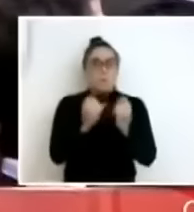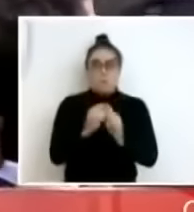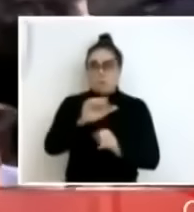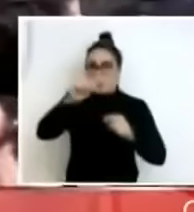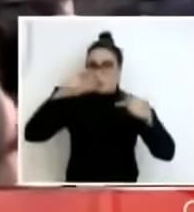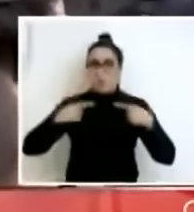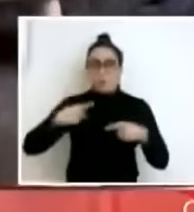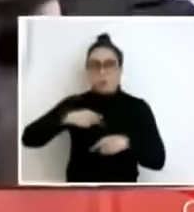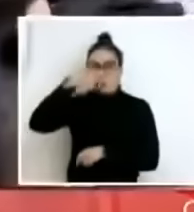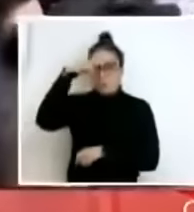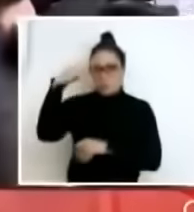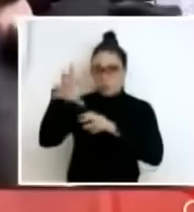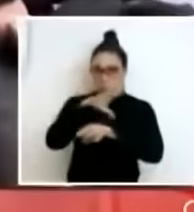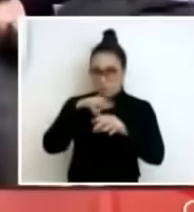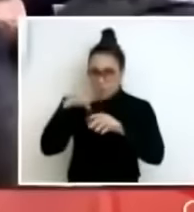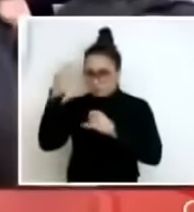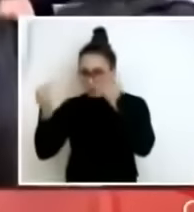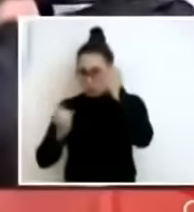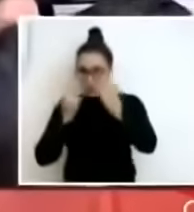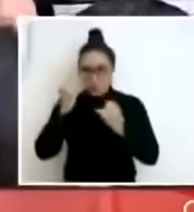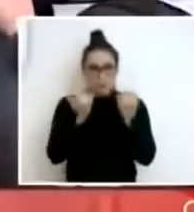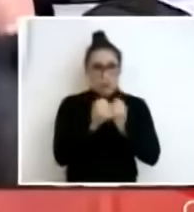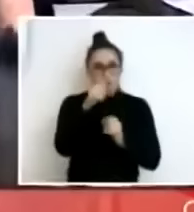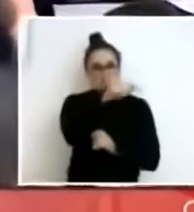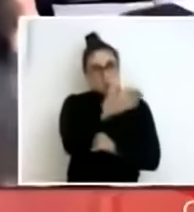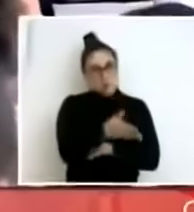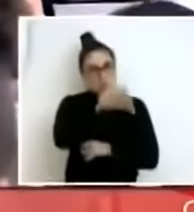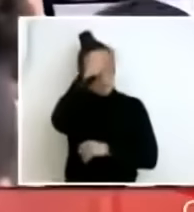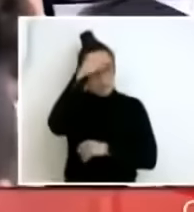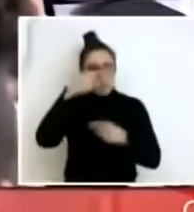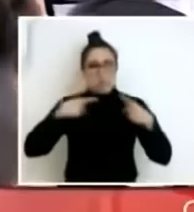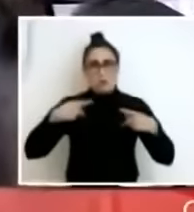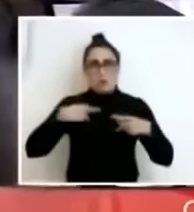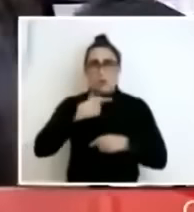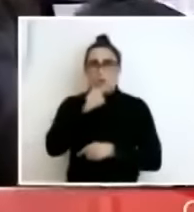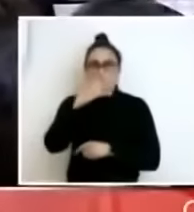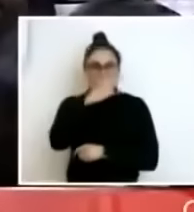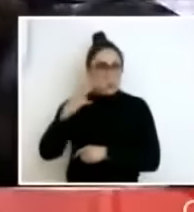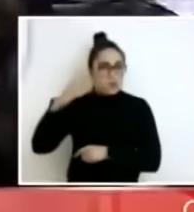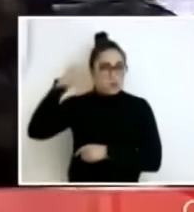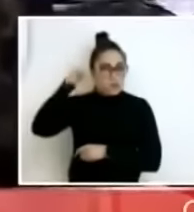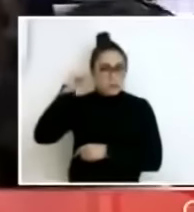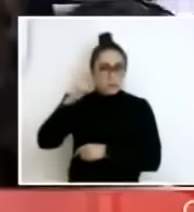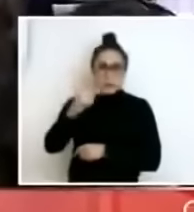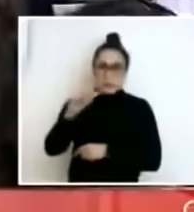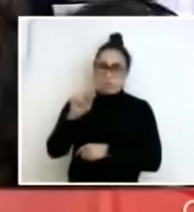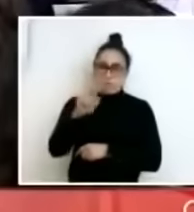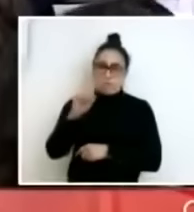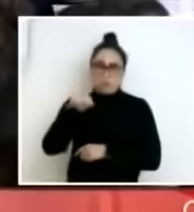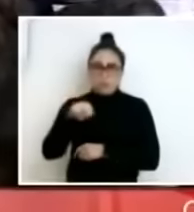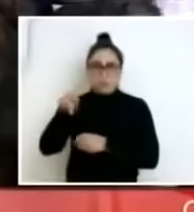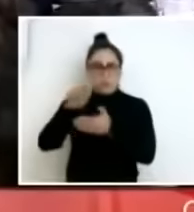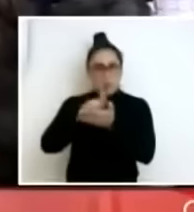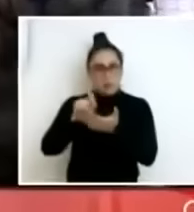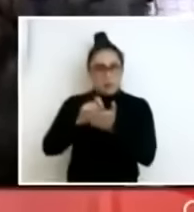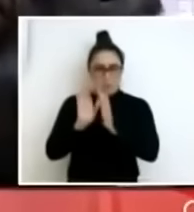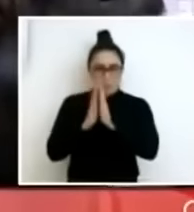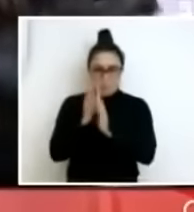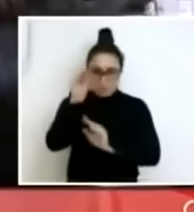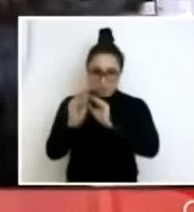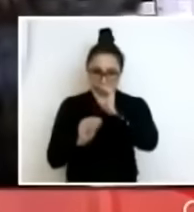por el pensamiento de José María Morelos y pón losi de la nación